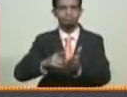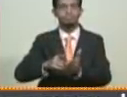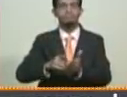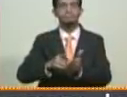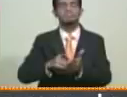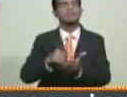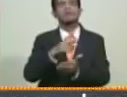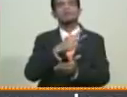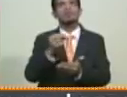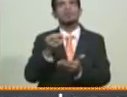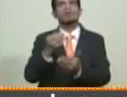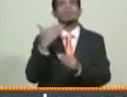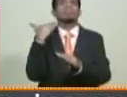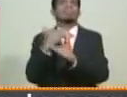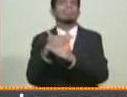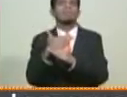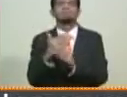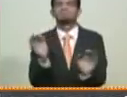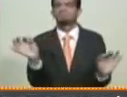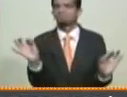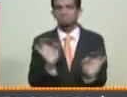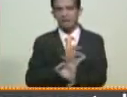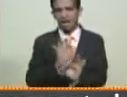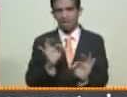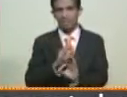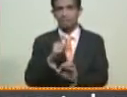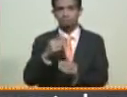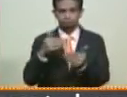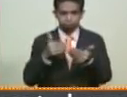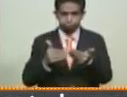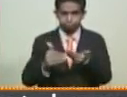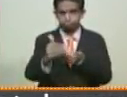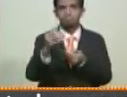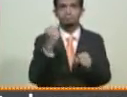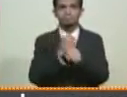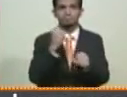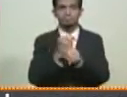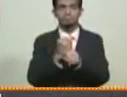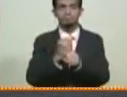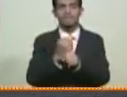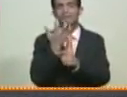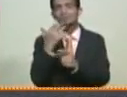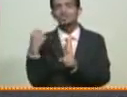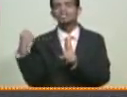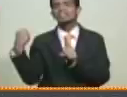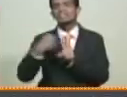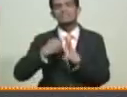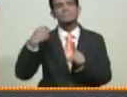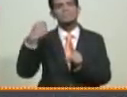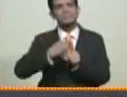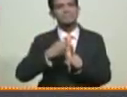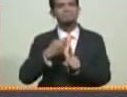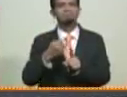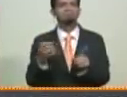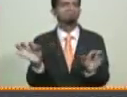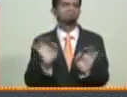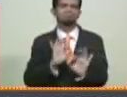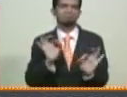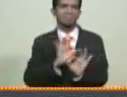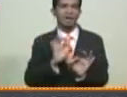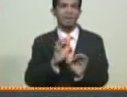parar por absolutamente nada, ni por presiones internas ni por presiones externas. Estos